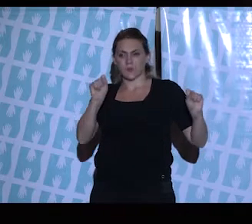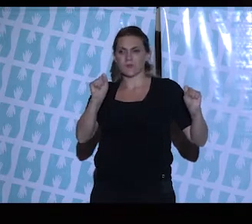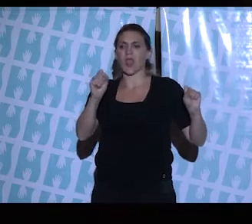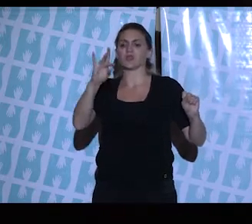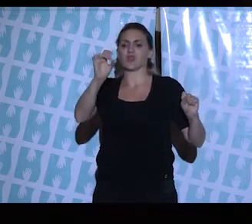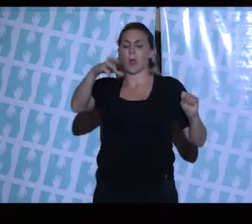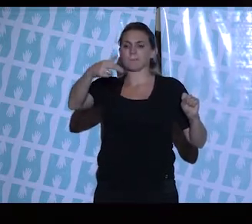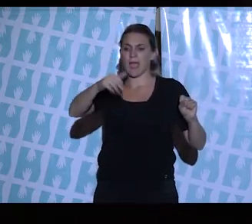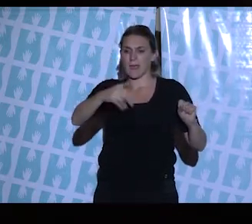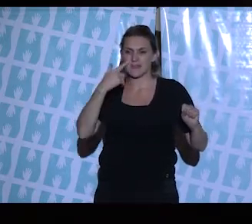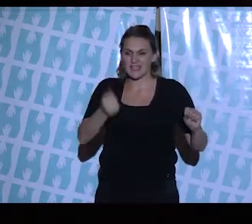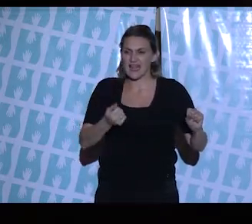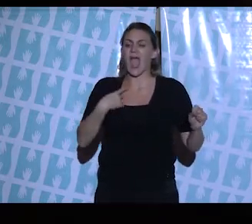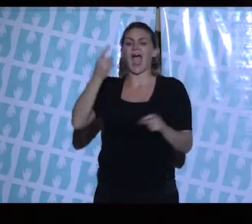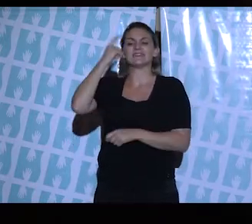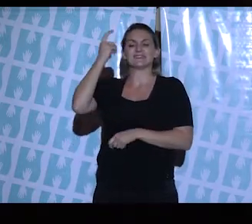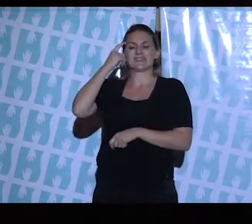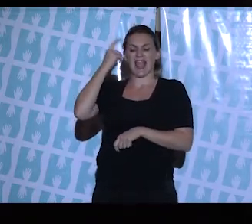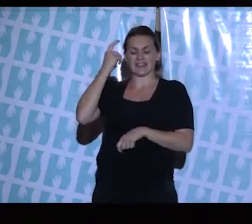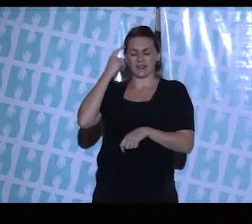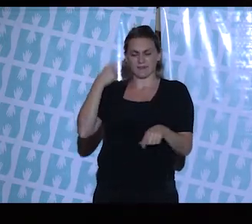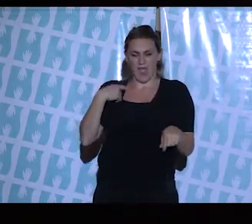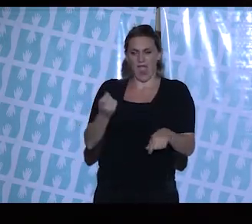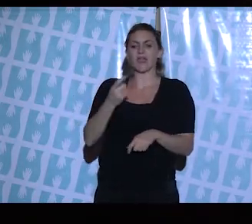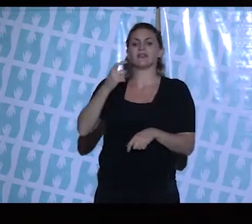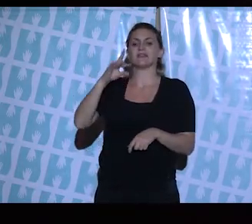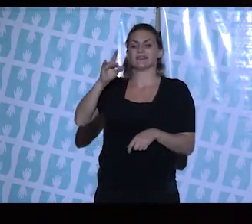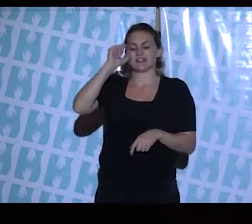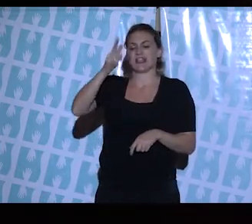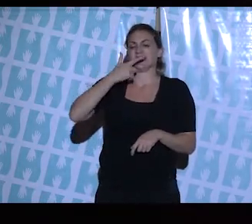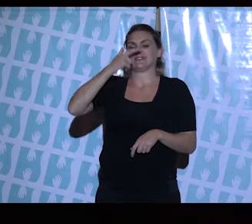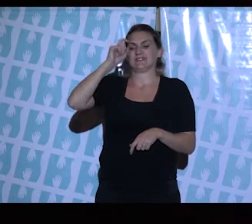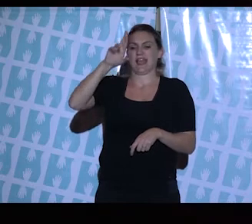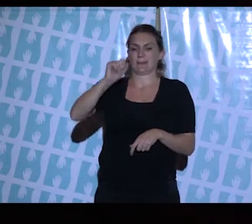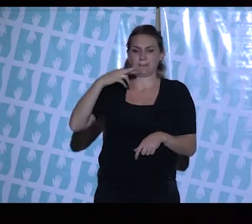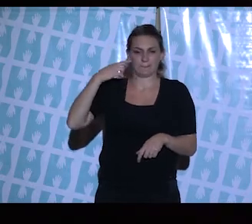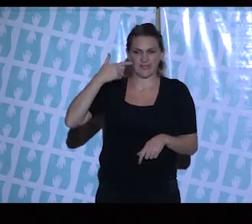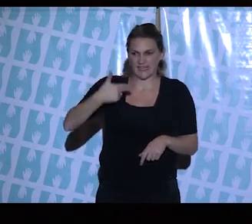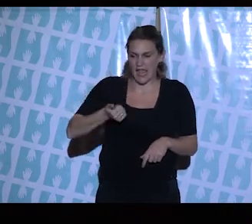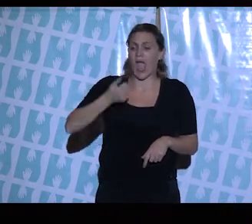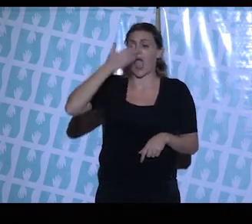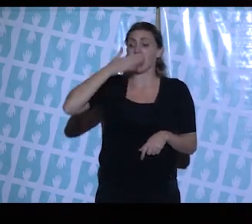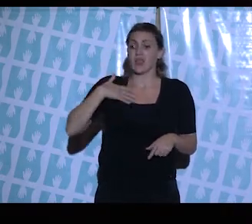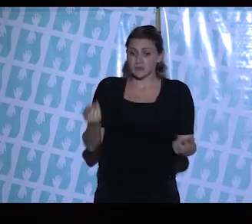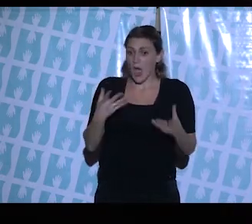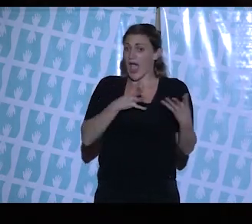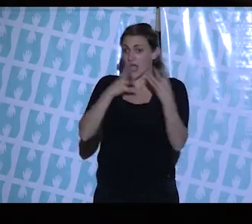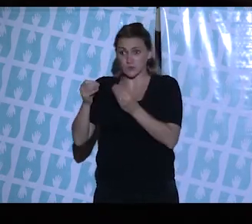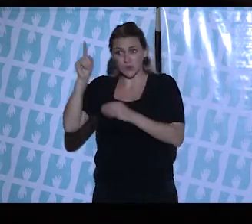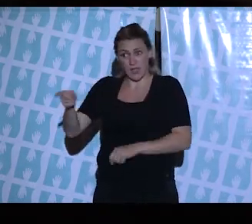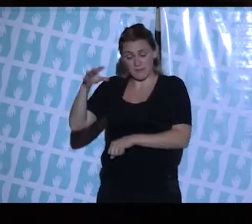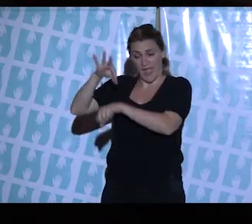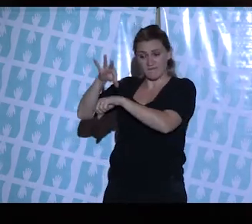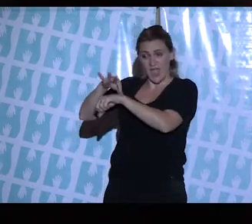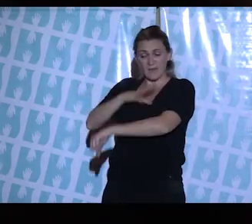droga en psiquiatría que se llamaba reserpina, que después se utilizó para el tratamiento de la hipertensión arterial.